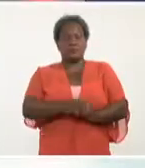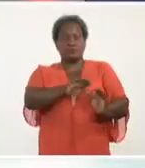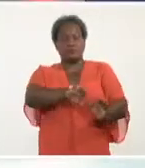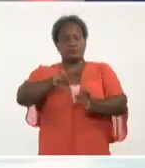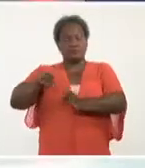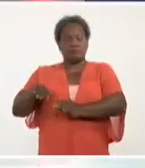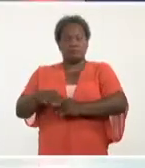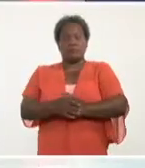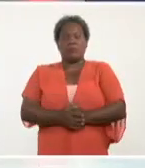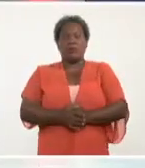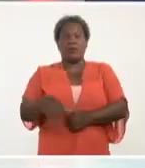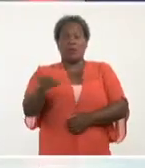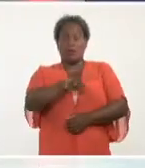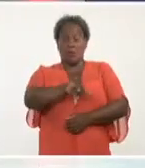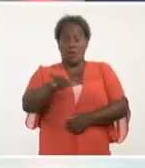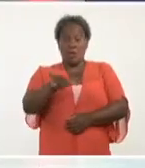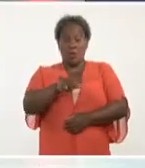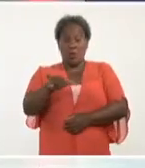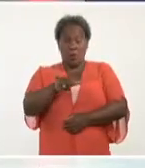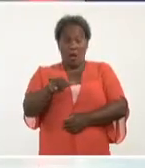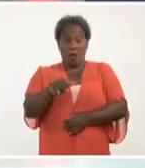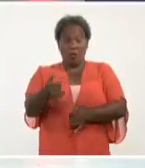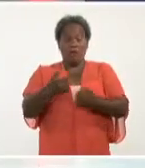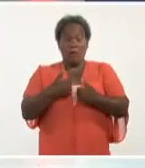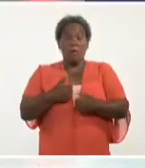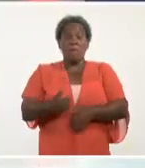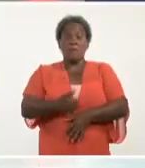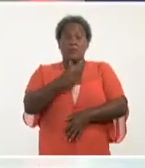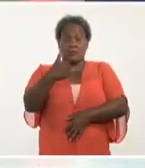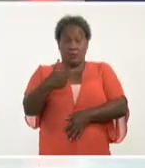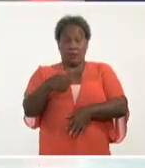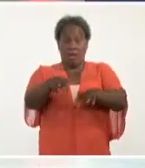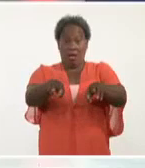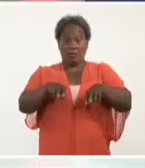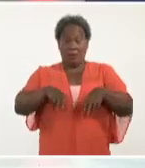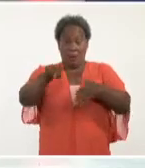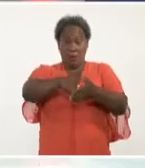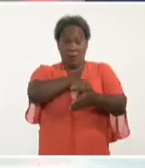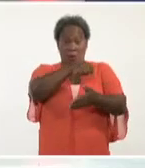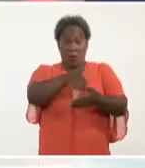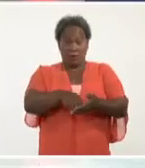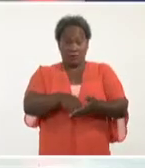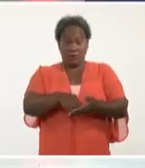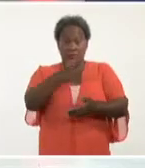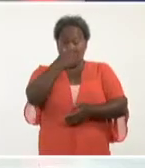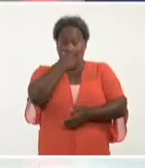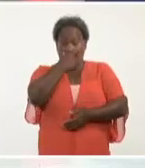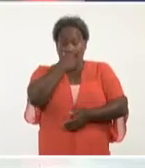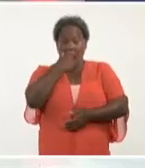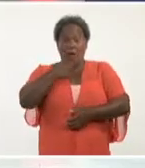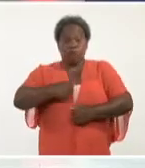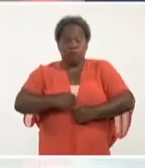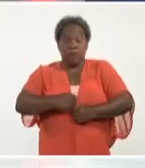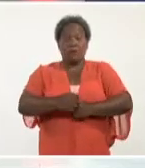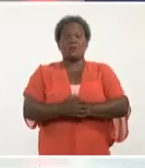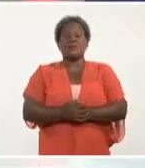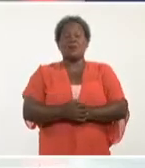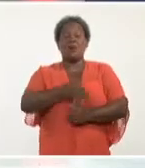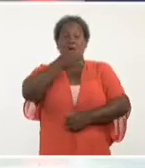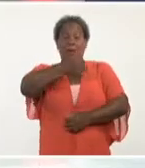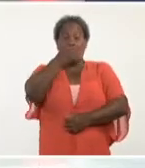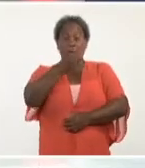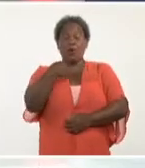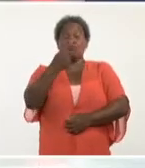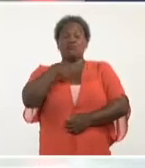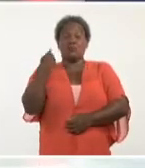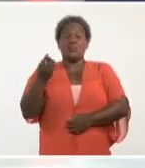También conocimos que el presidente de la Asamblea Nacional del Poder Popular de Cuba, Esteban Lasso Hernández, anunció la suspensión del séptimo